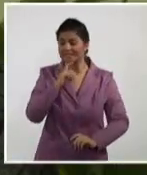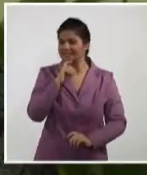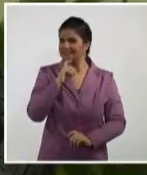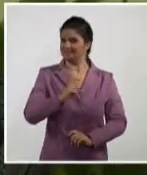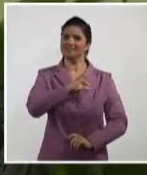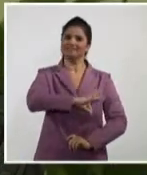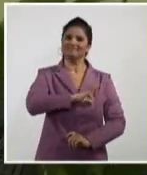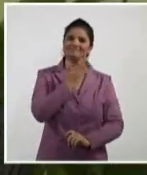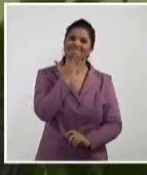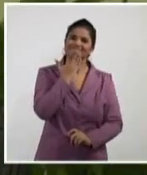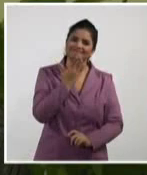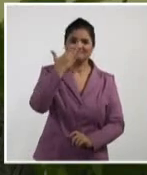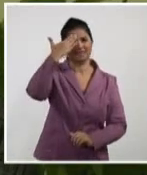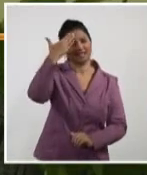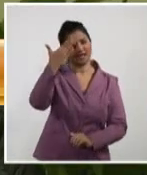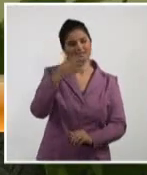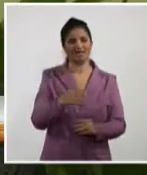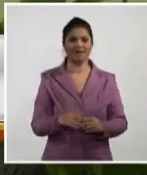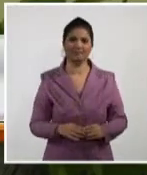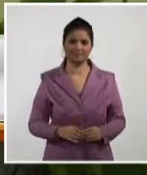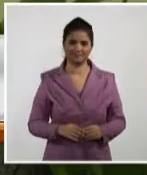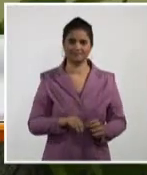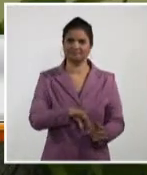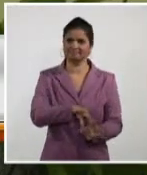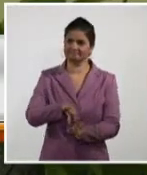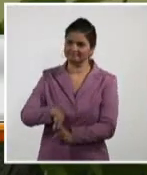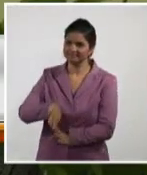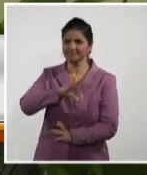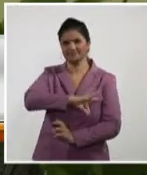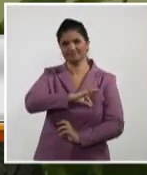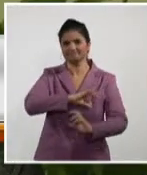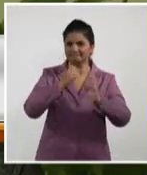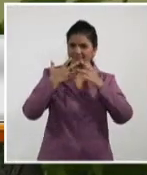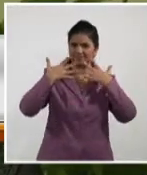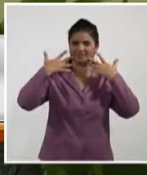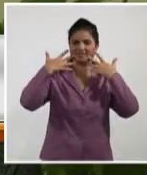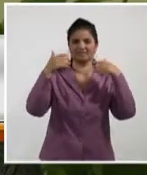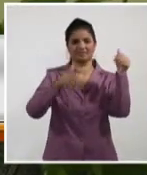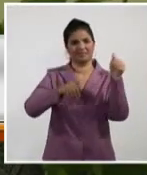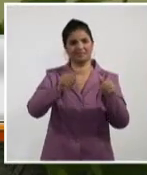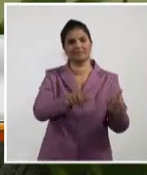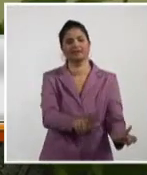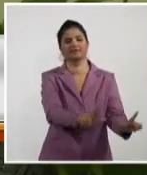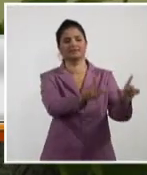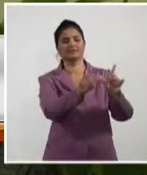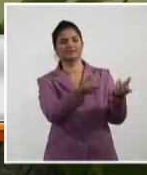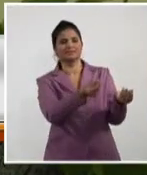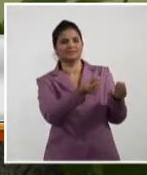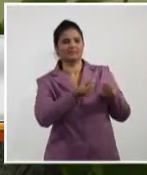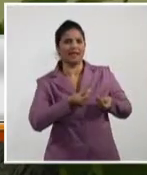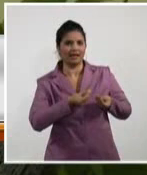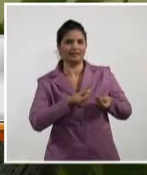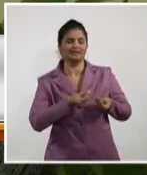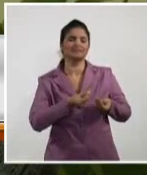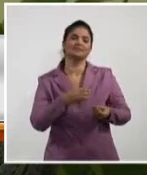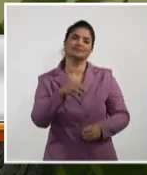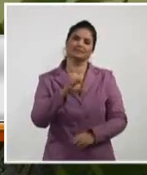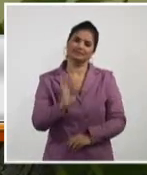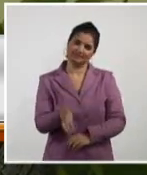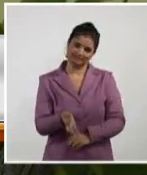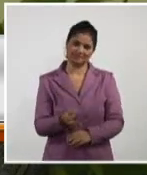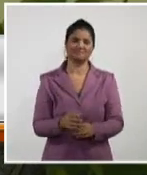estoy. Me siento súper, súper contento de haber merecido este valioso